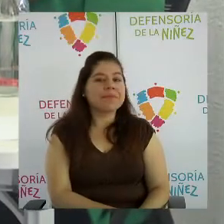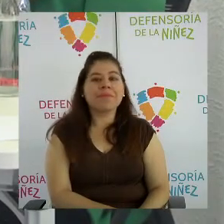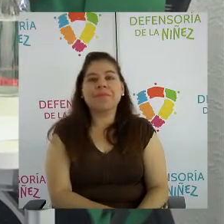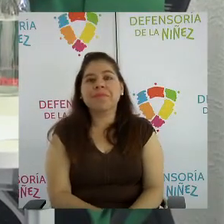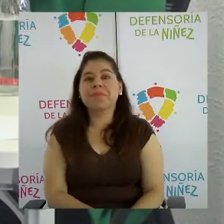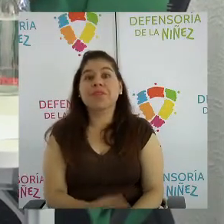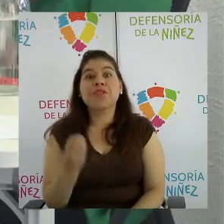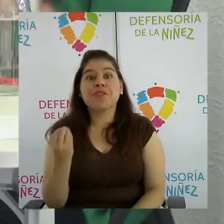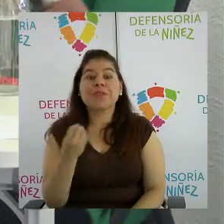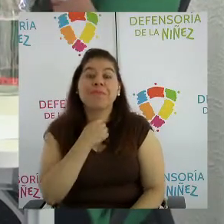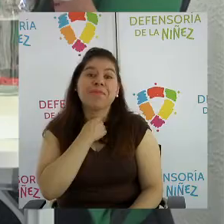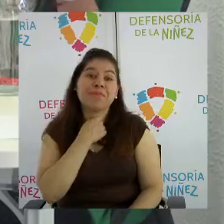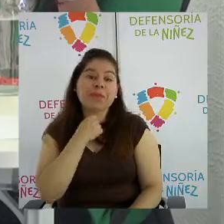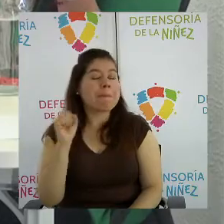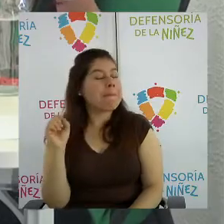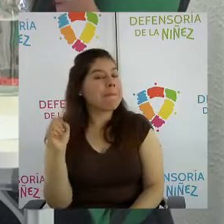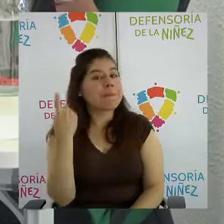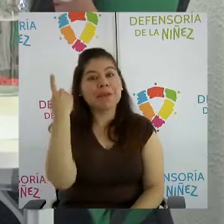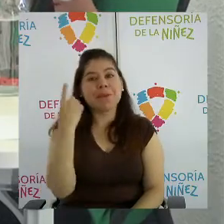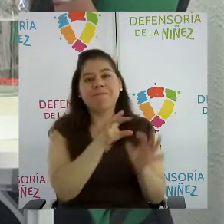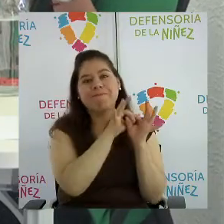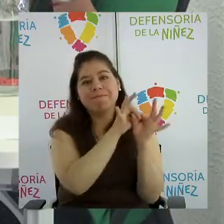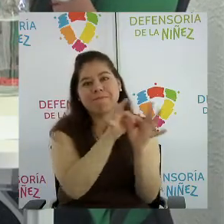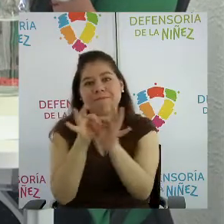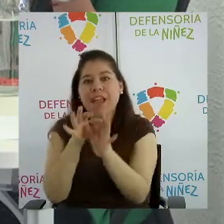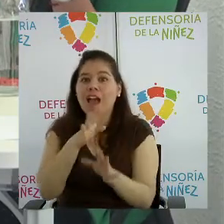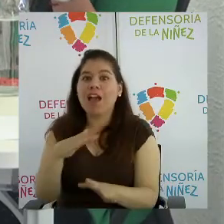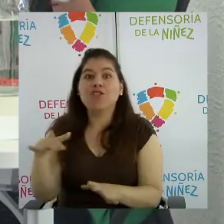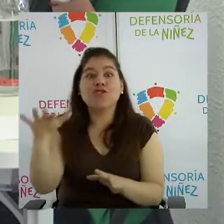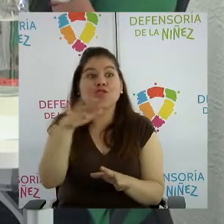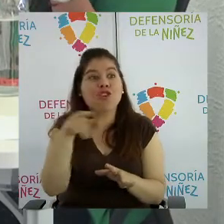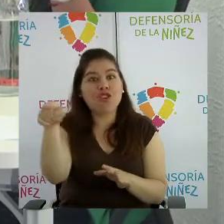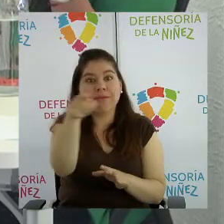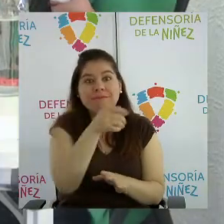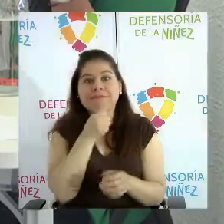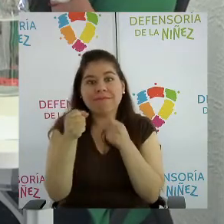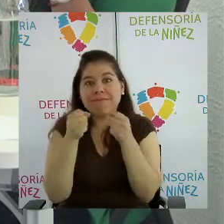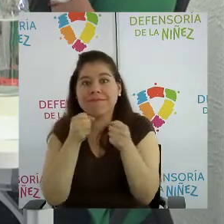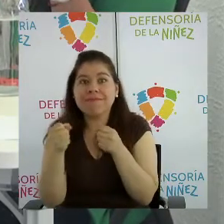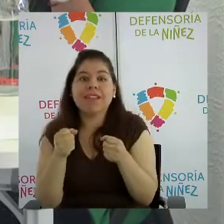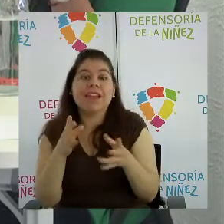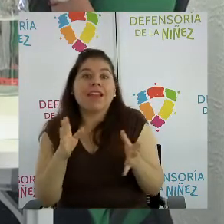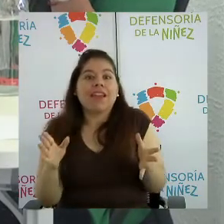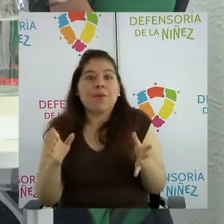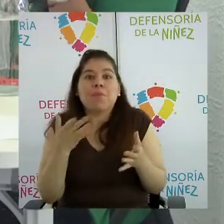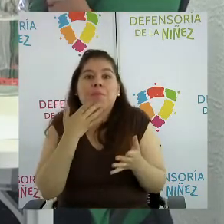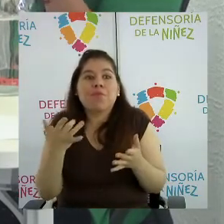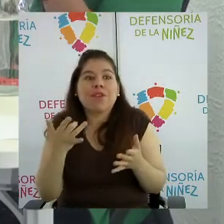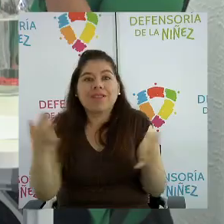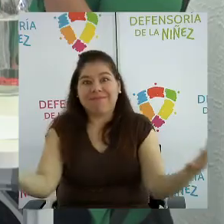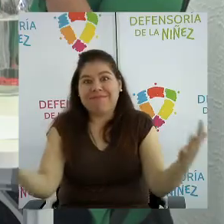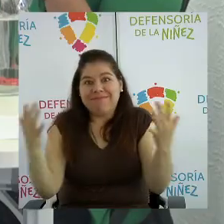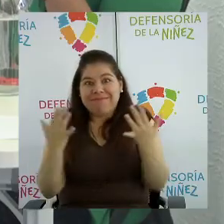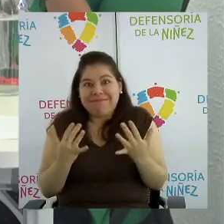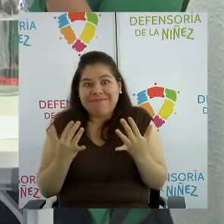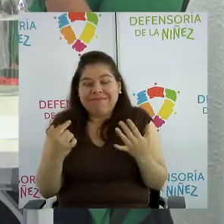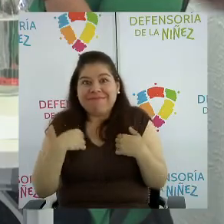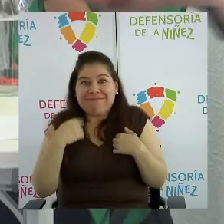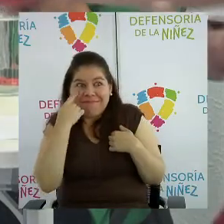Bueno, quiero primero que todo dar las gracias a los medios de comunicación que se encuentran acá por cubrir esta